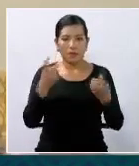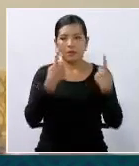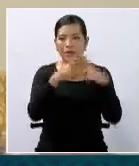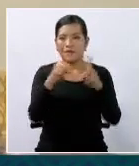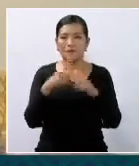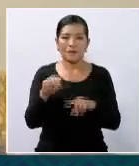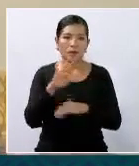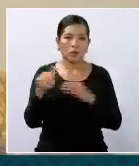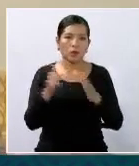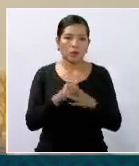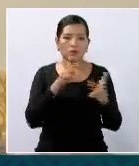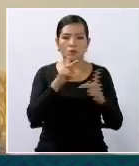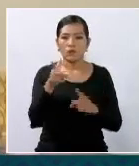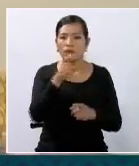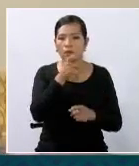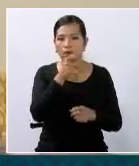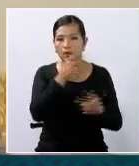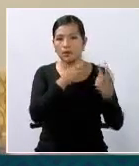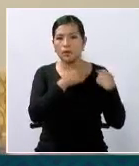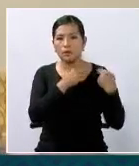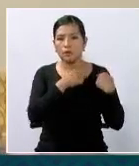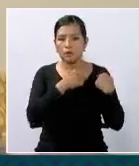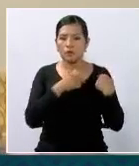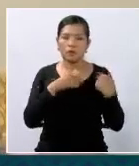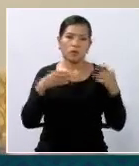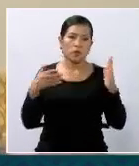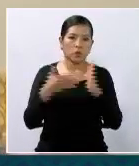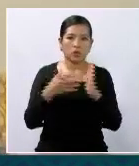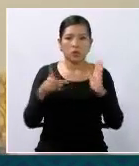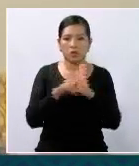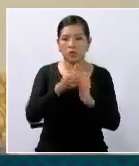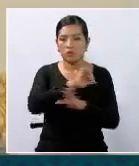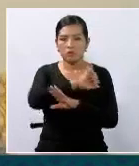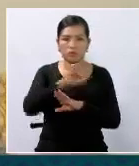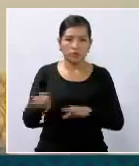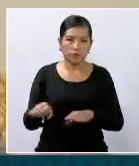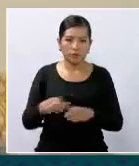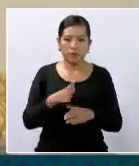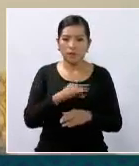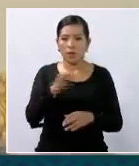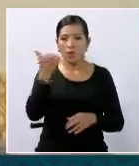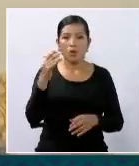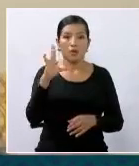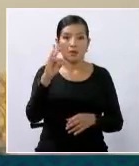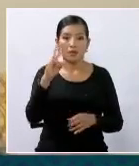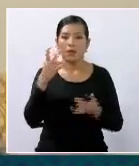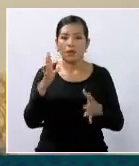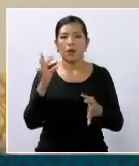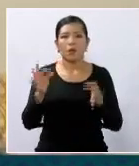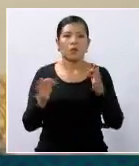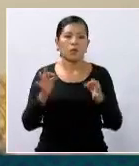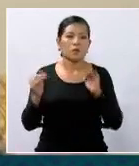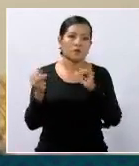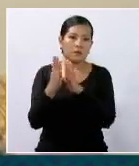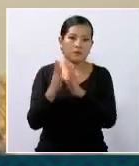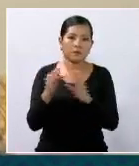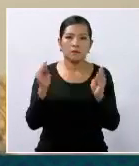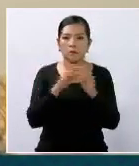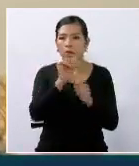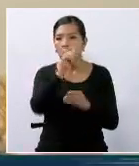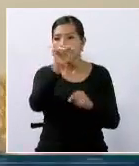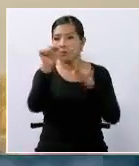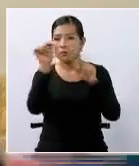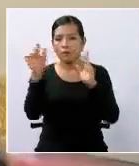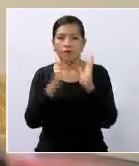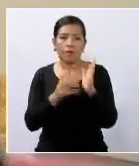diferentes infractores y 7 que ya están con proceso, ¿no? Seguramente en el del trópico habrá más casos